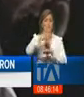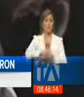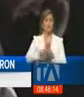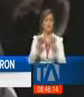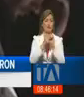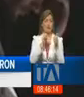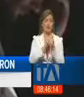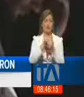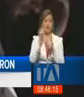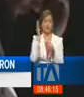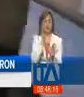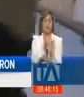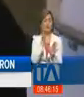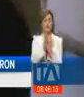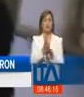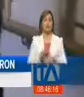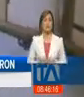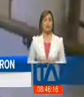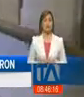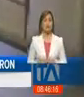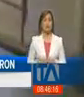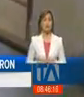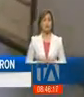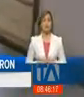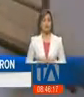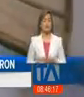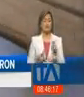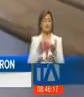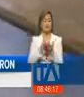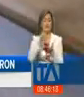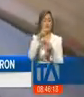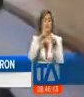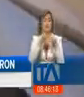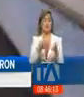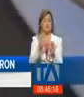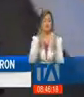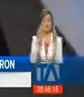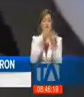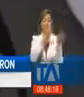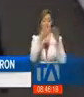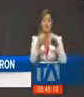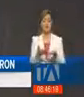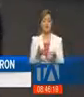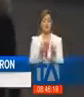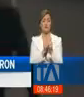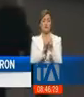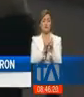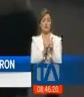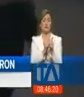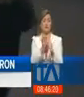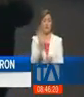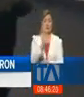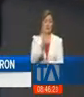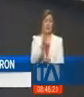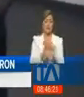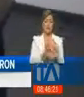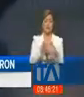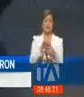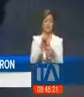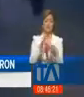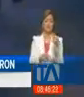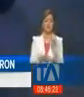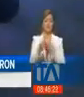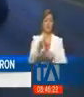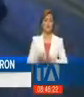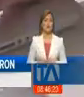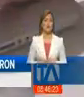presentó problemas psicológicos. Lo propio ocurre con quienes perdieron a un familiar y no pudieron pasar de forma adecuada el proceso de transición.